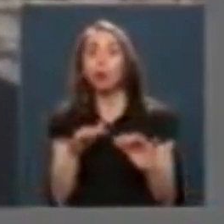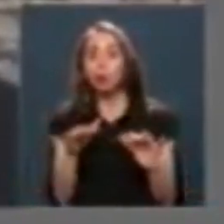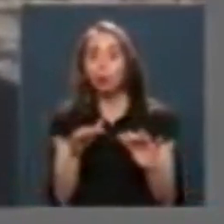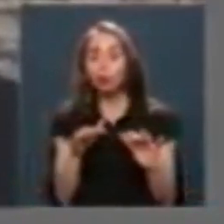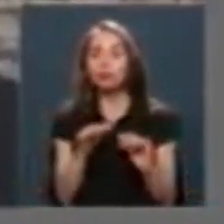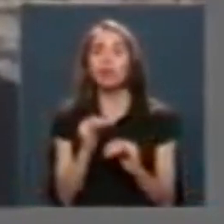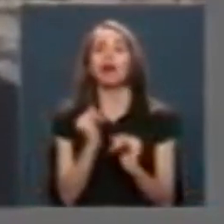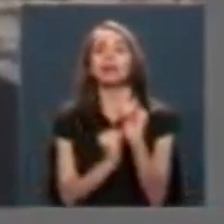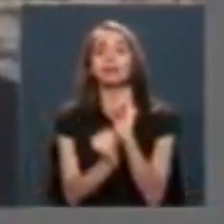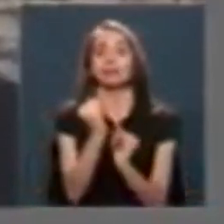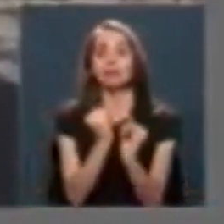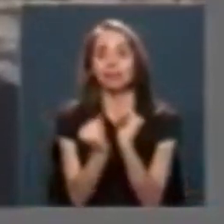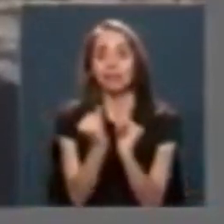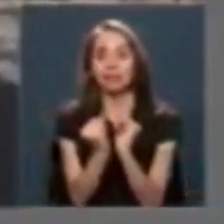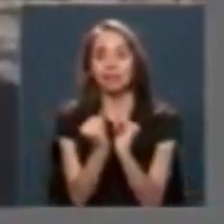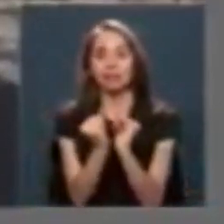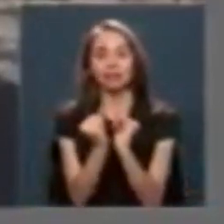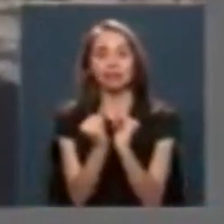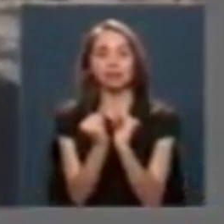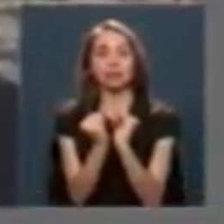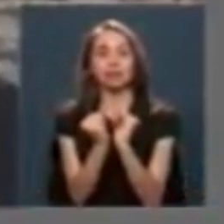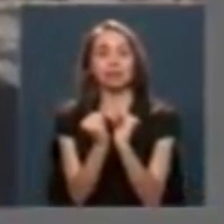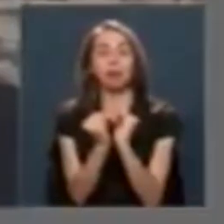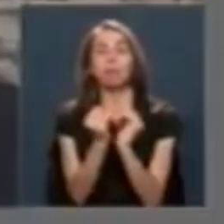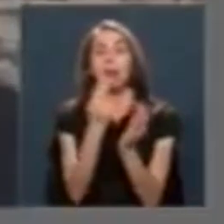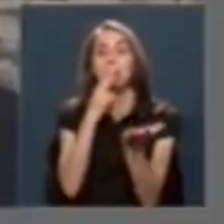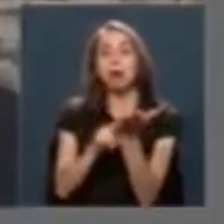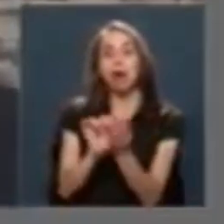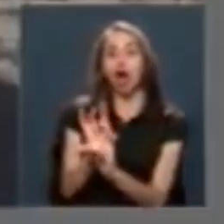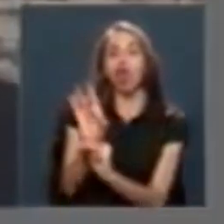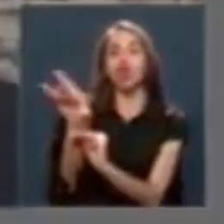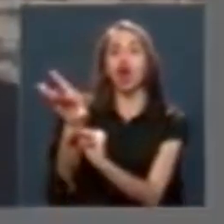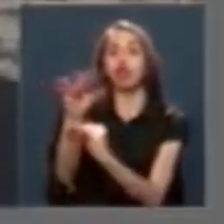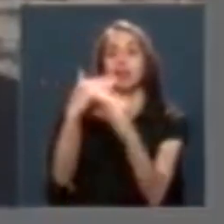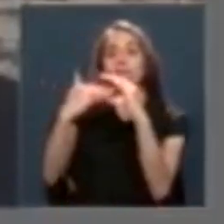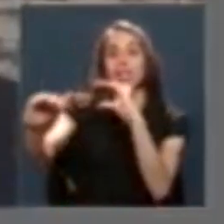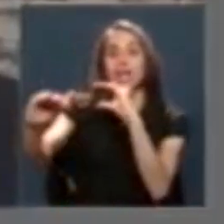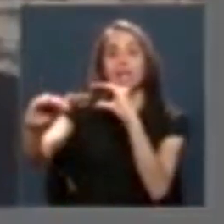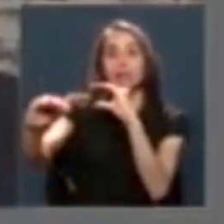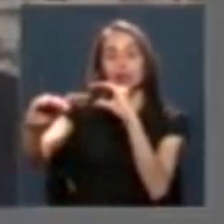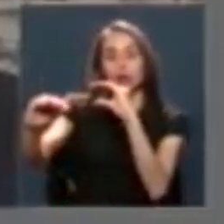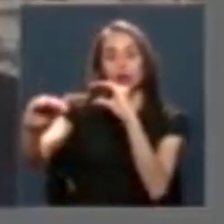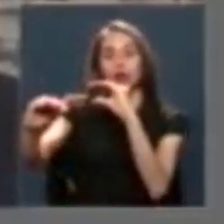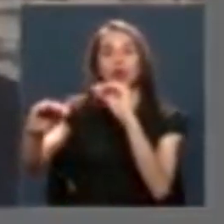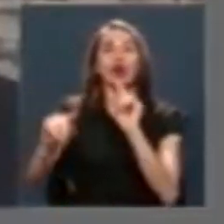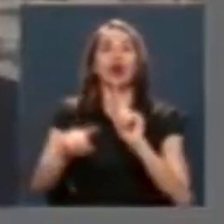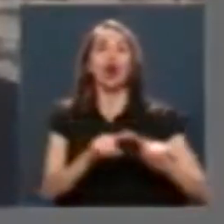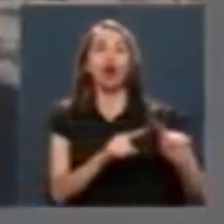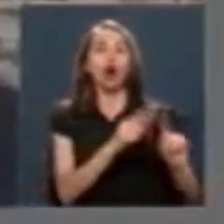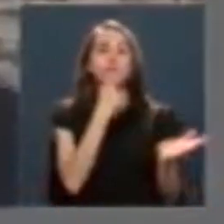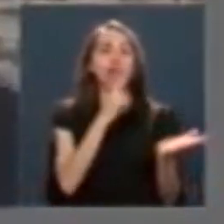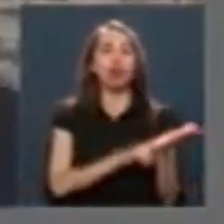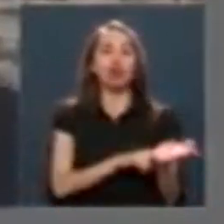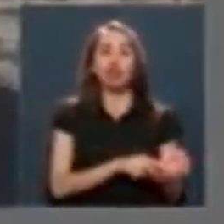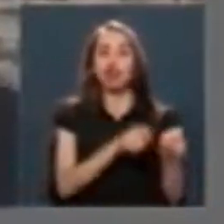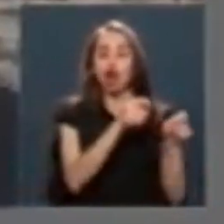medios electrónicos para los efectos de las notificaciones pertinentes, dejando los otros medios de